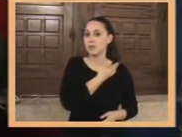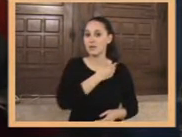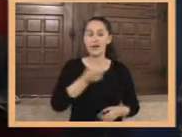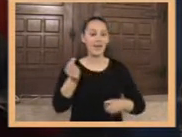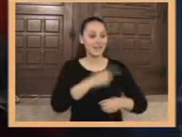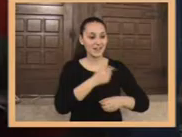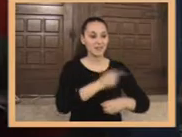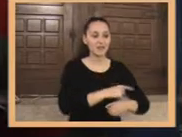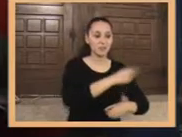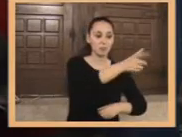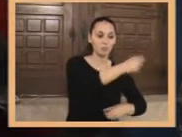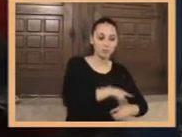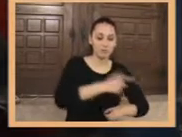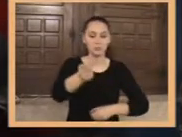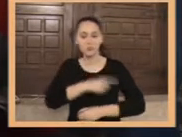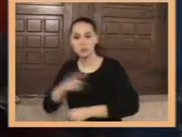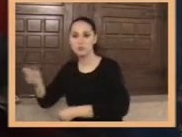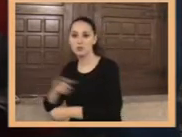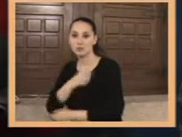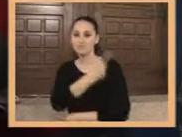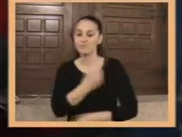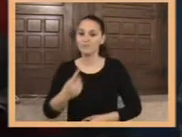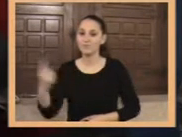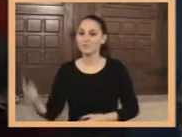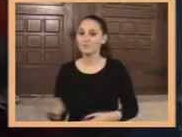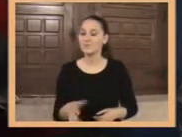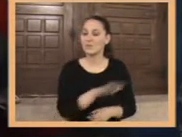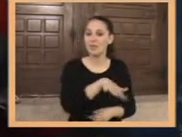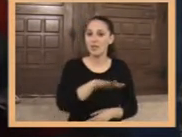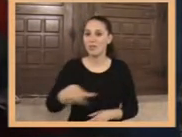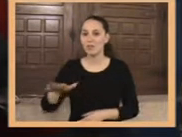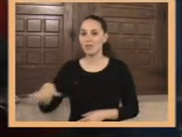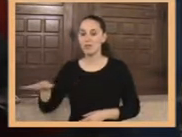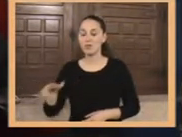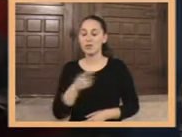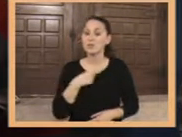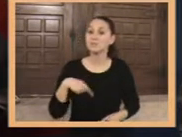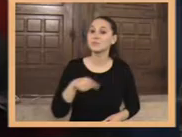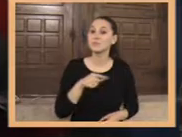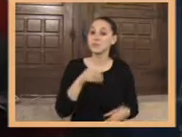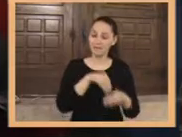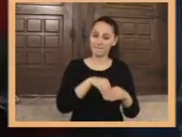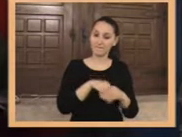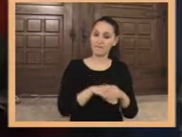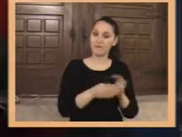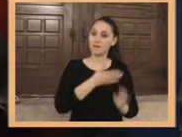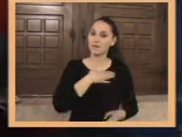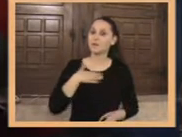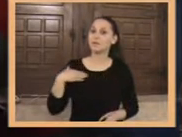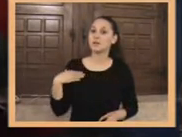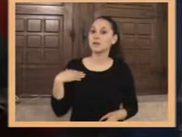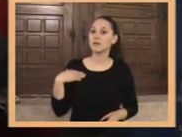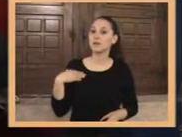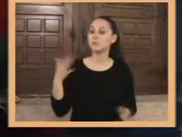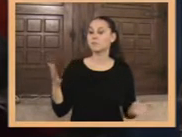sitio, nosotros, el Grupo Socialista, quisimos incluir, además, que, bueno, no compartimos que